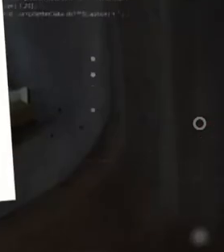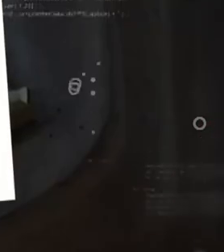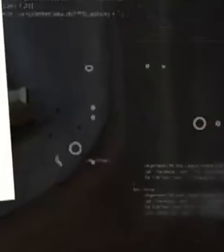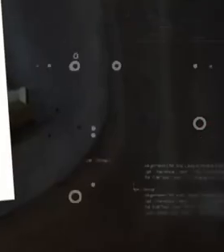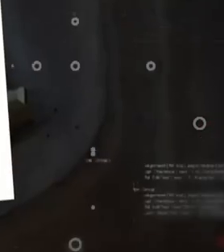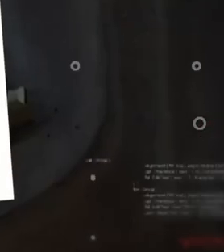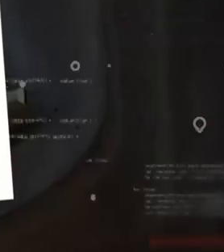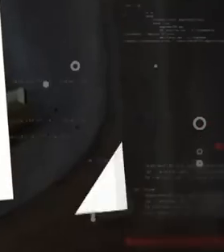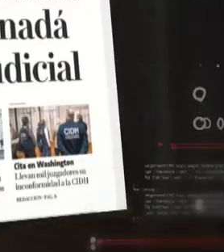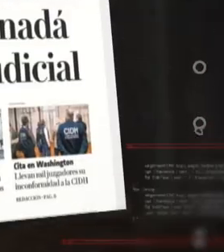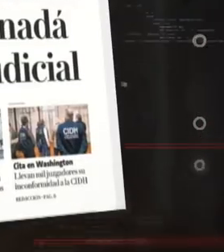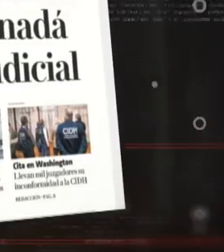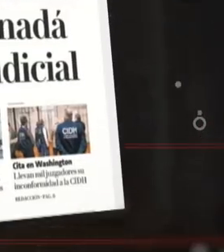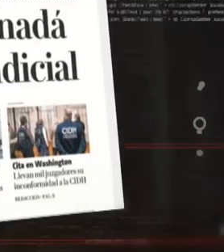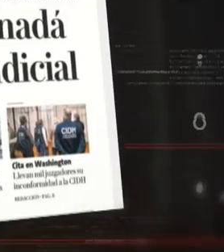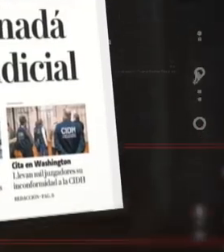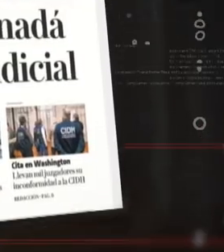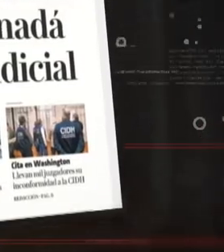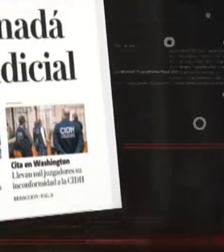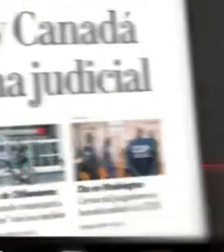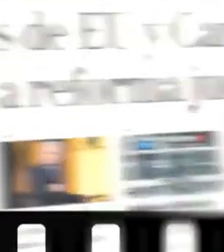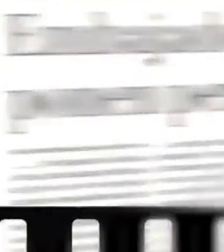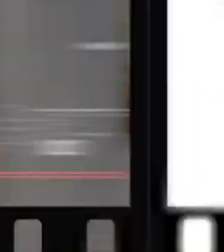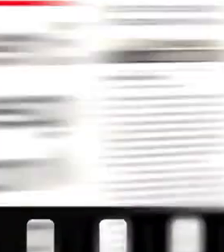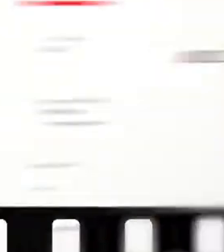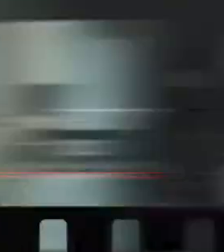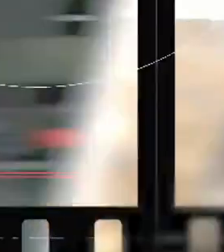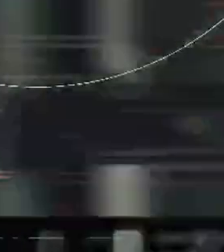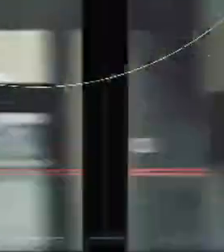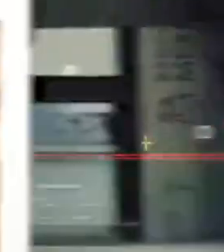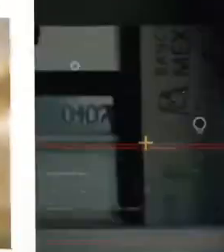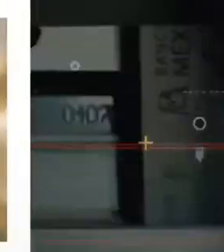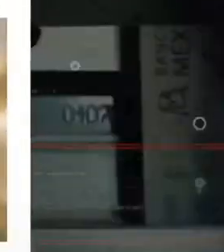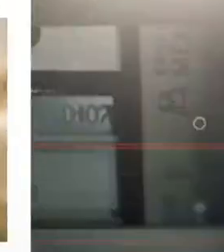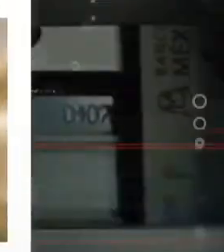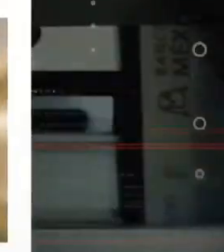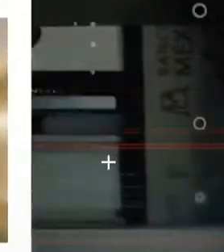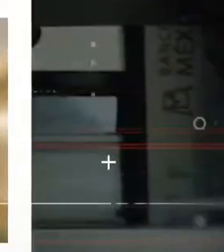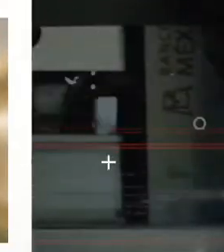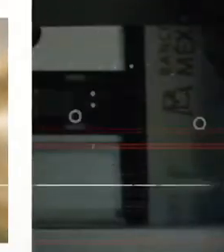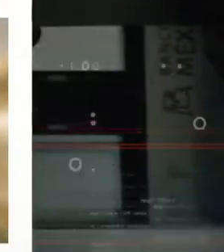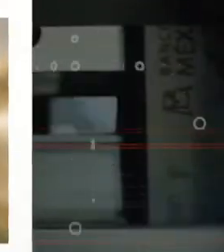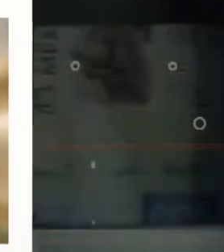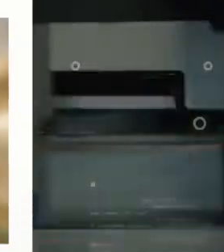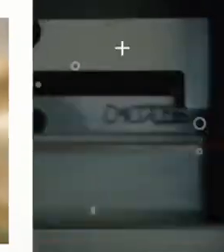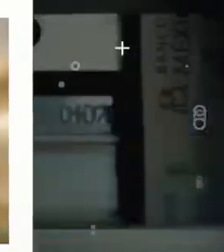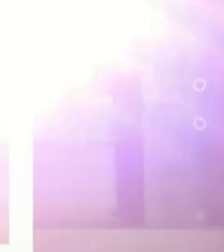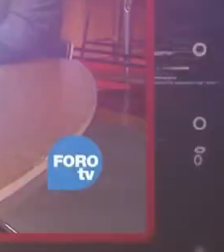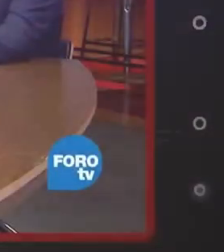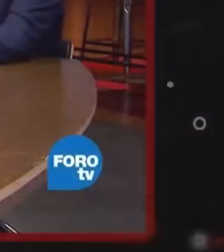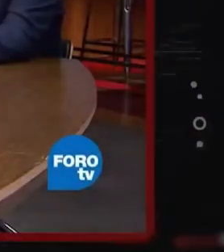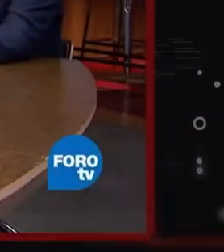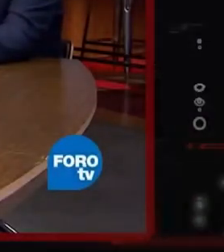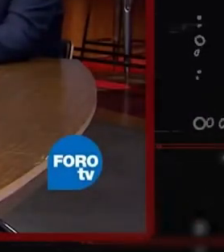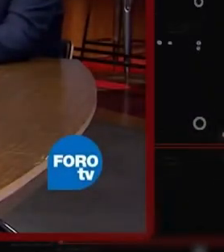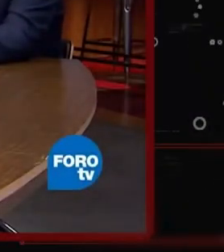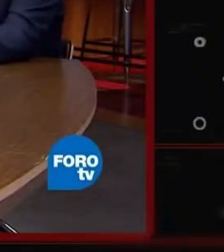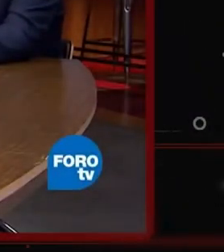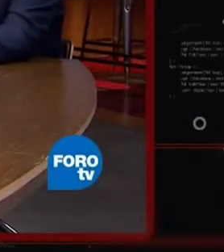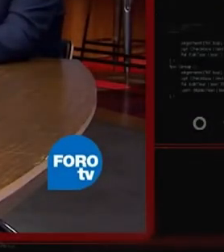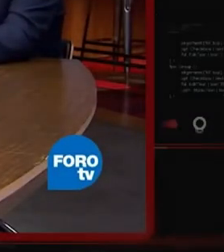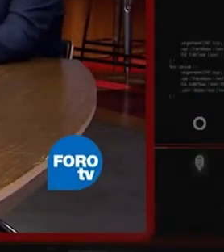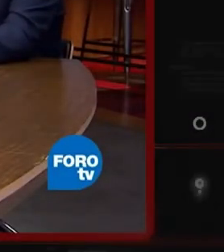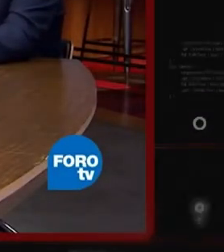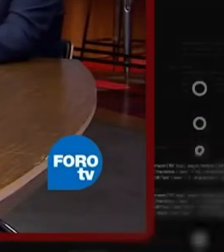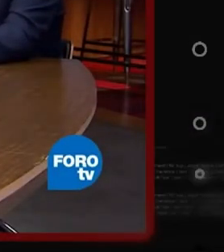que pronosticaban una crisis económica que nunca llegó. 1. El falso desplome del peso. No hay tratado,